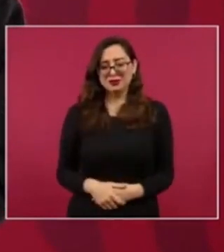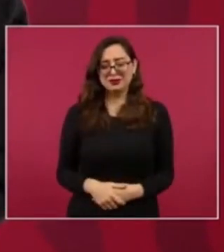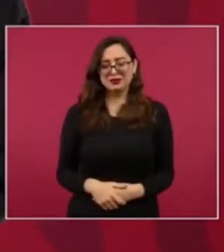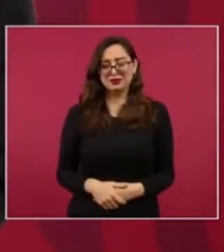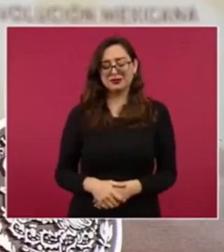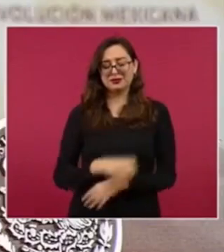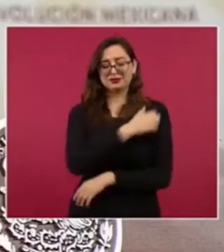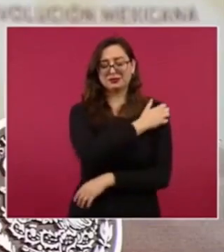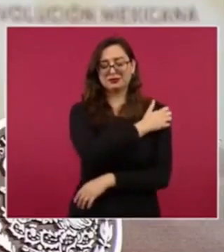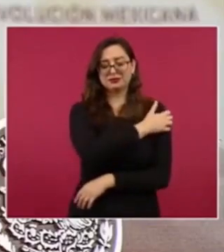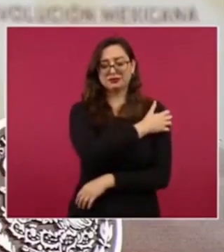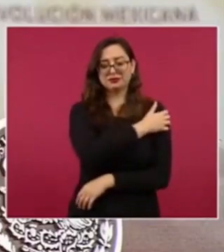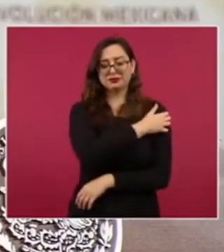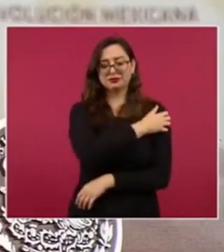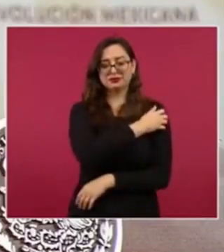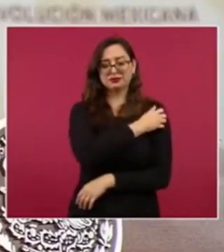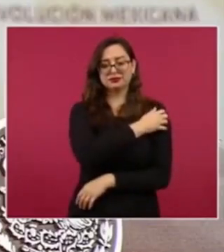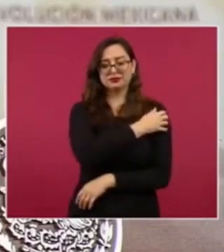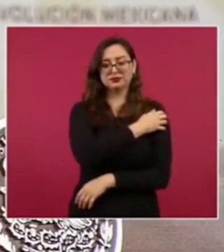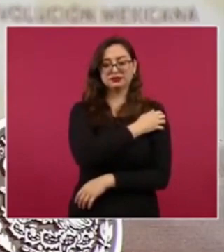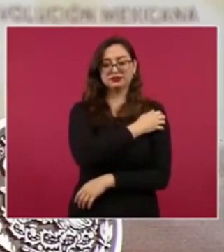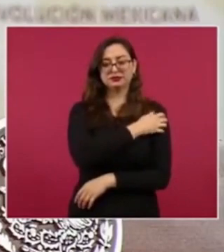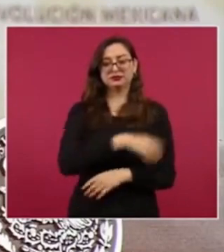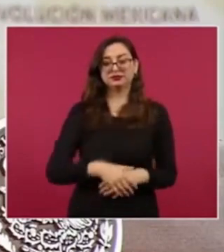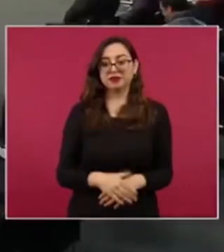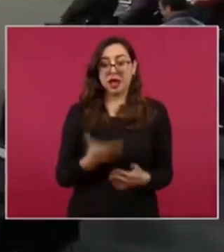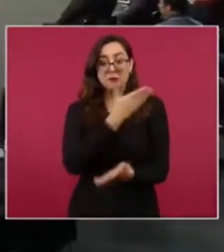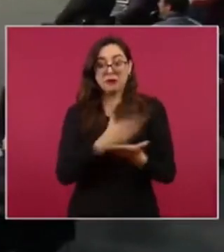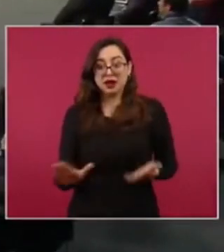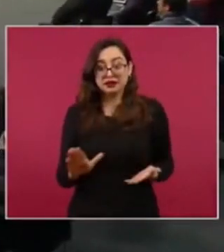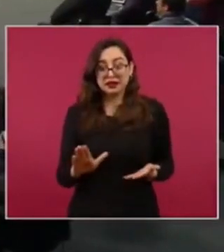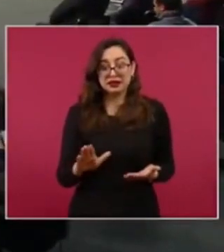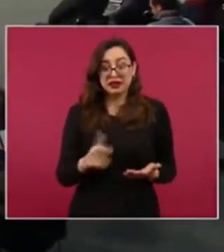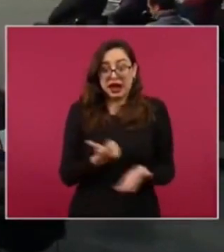Y además de eso, le suben el precio.